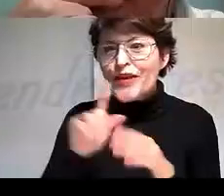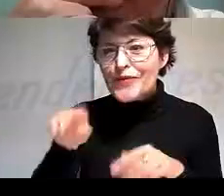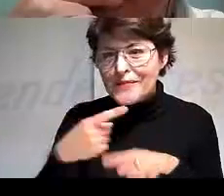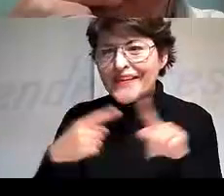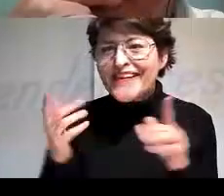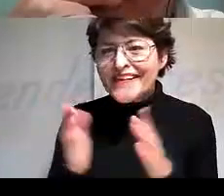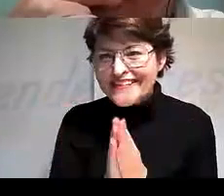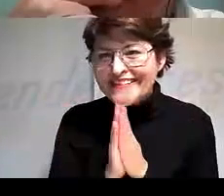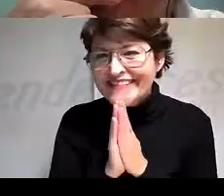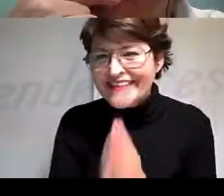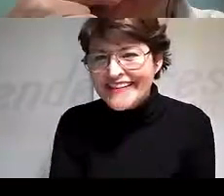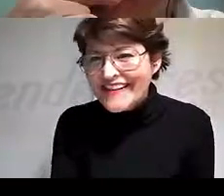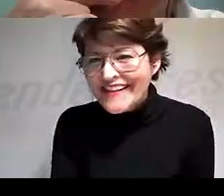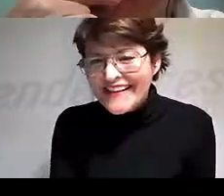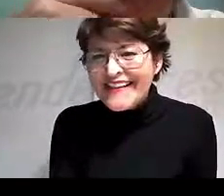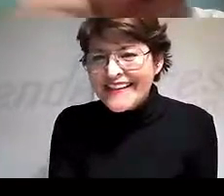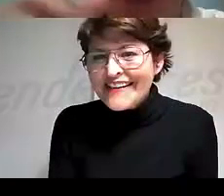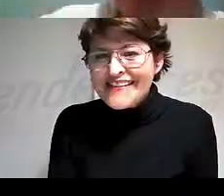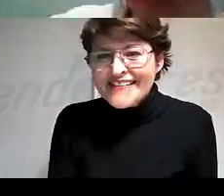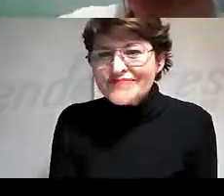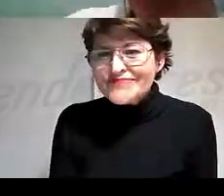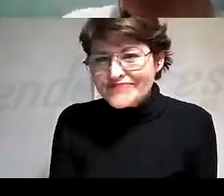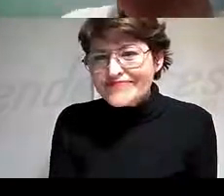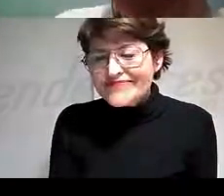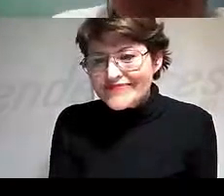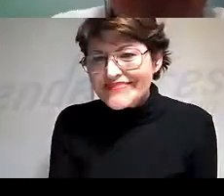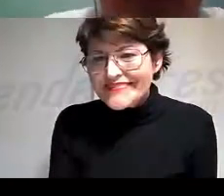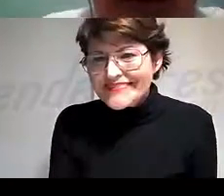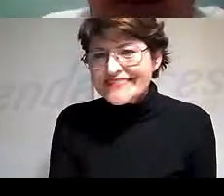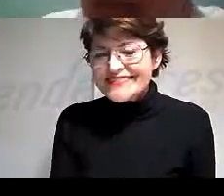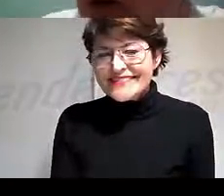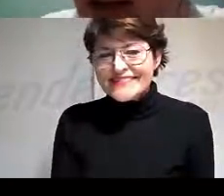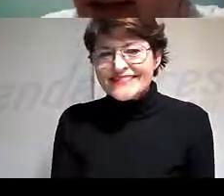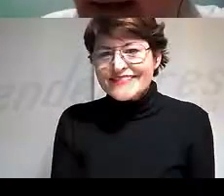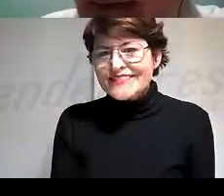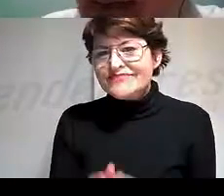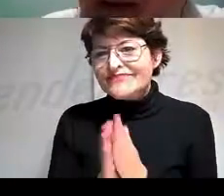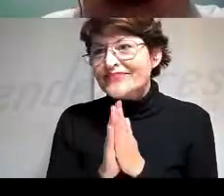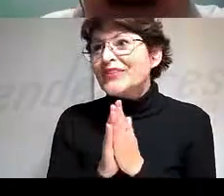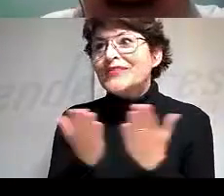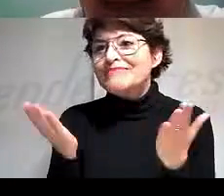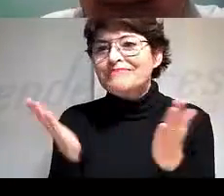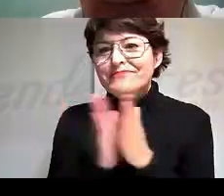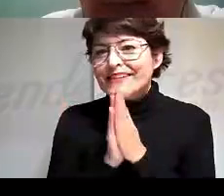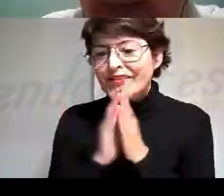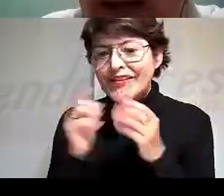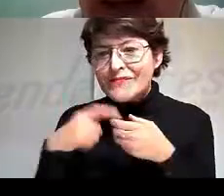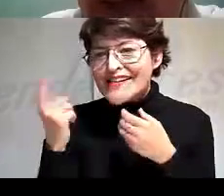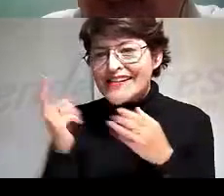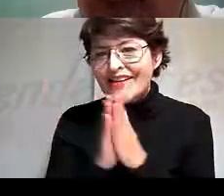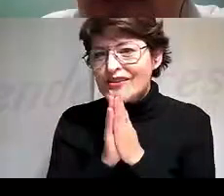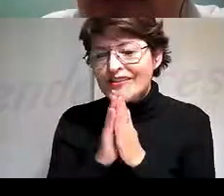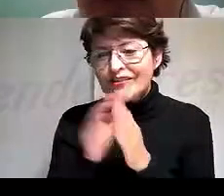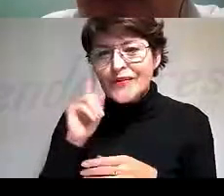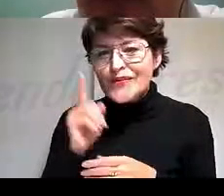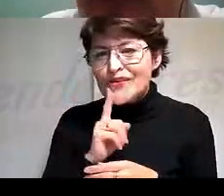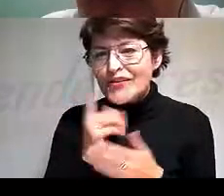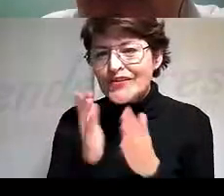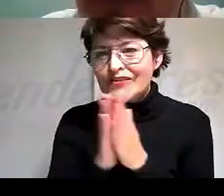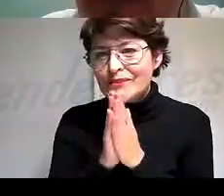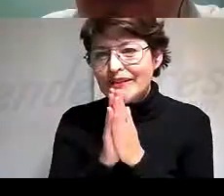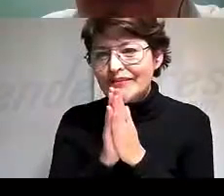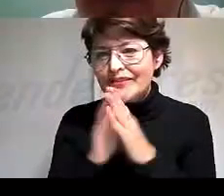Entonces, 1 hora y media. No, si queréis, no sé, Paula. Yo me tengo que marchar, lo siento por